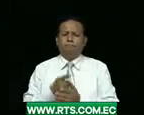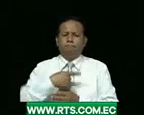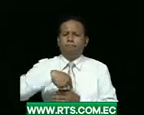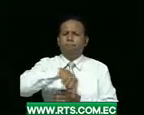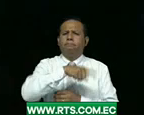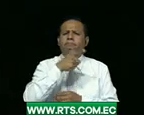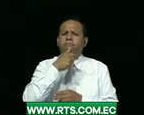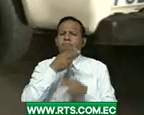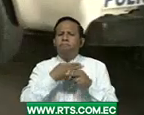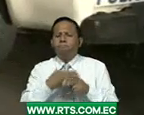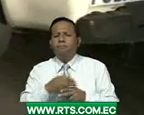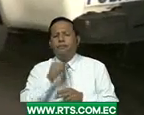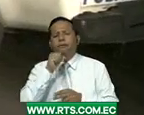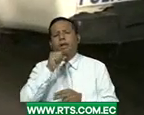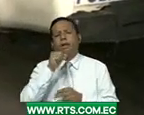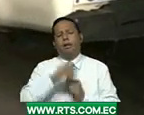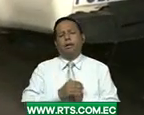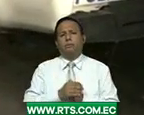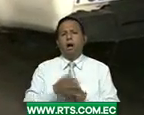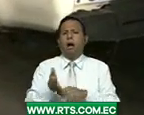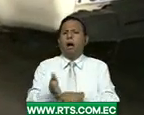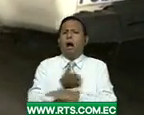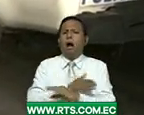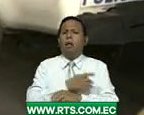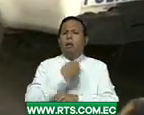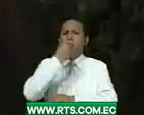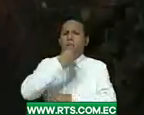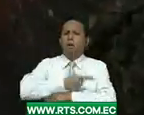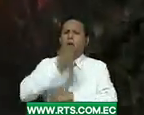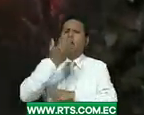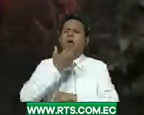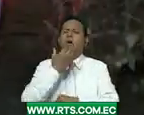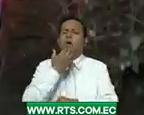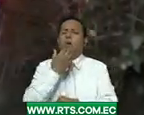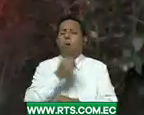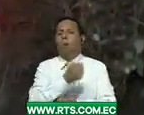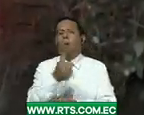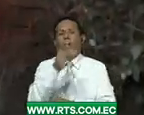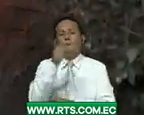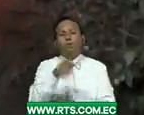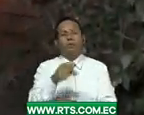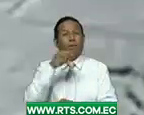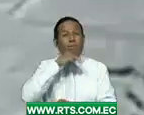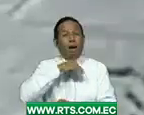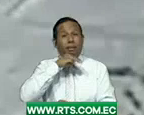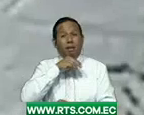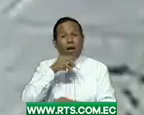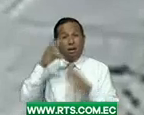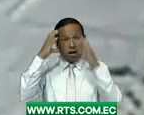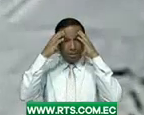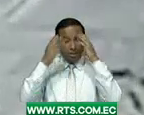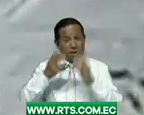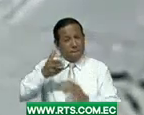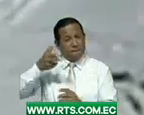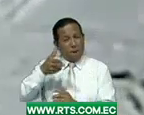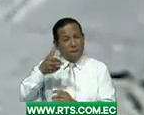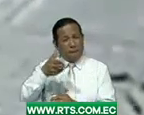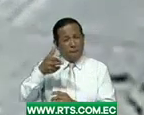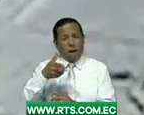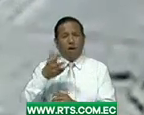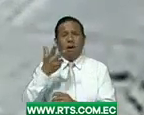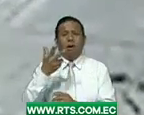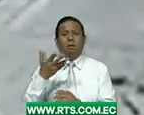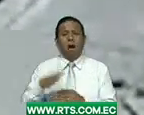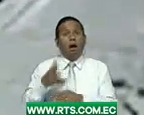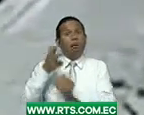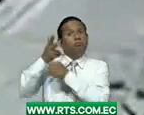estaban identificadas. 24 horas antes de este triple crimen, un hombre en Manta recibió 3 disparos en la cabeza. El atentado quedó